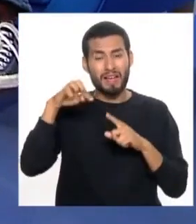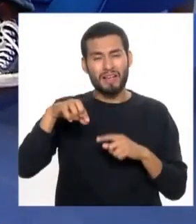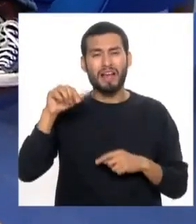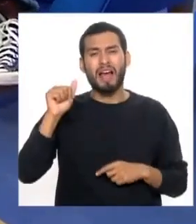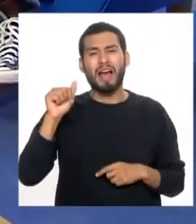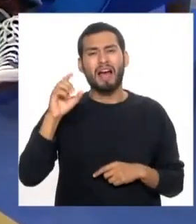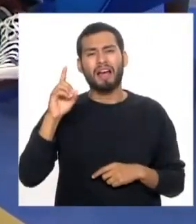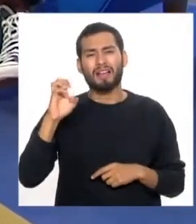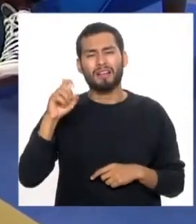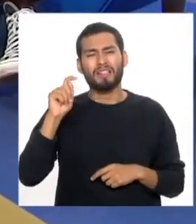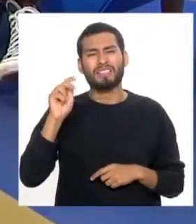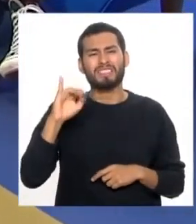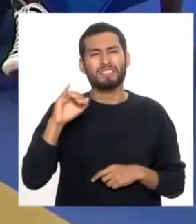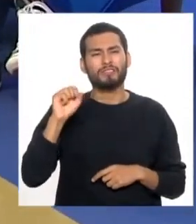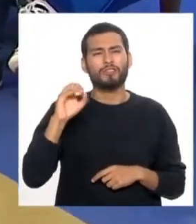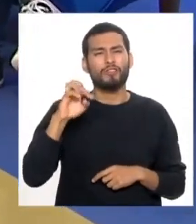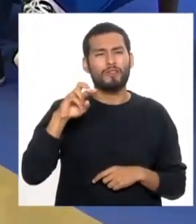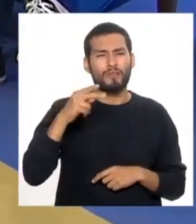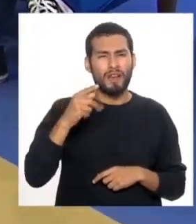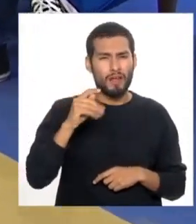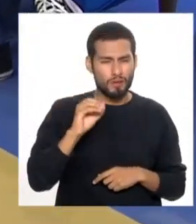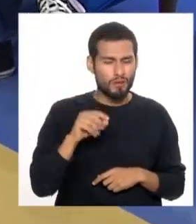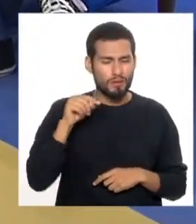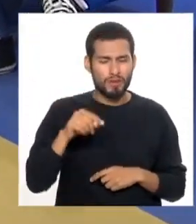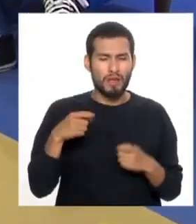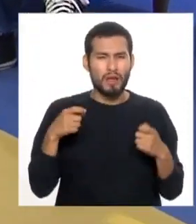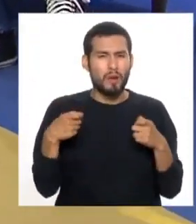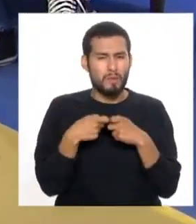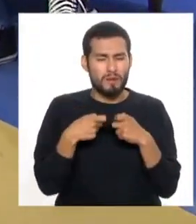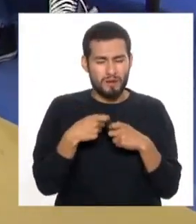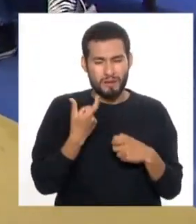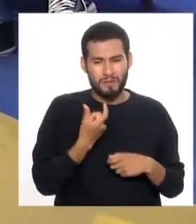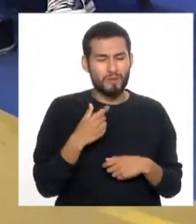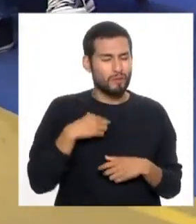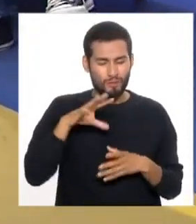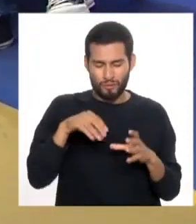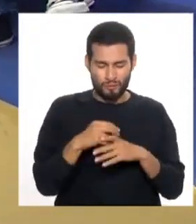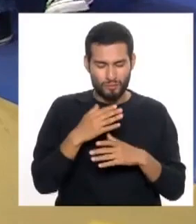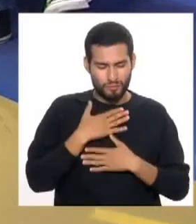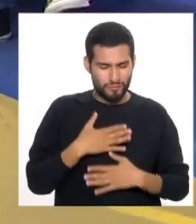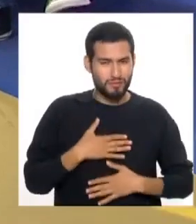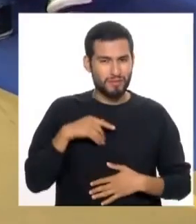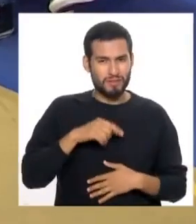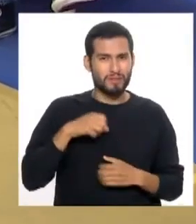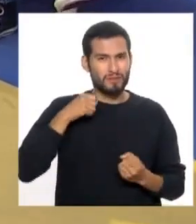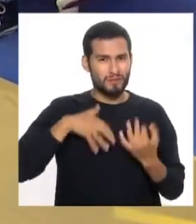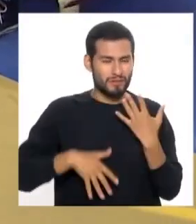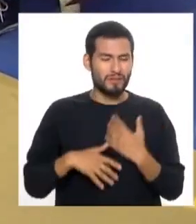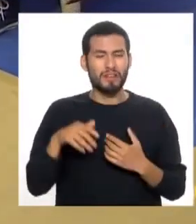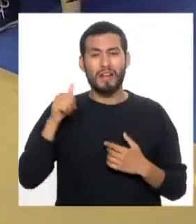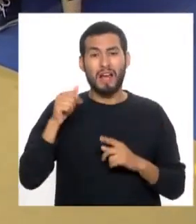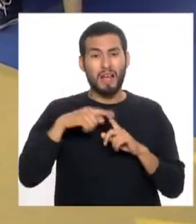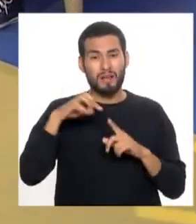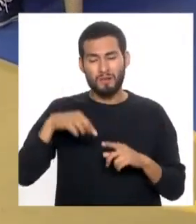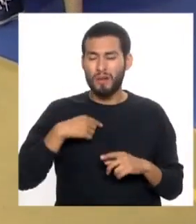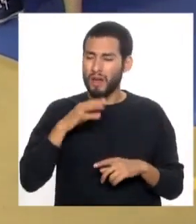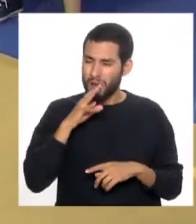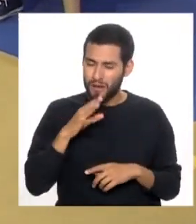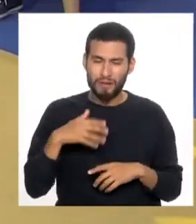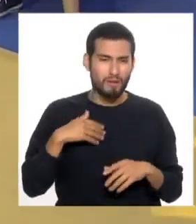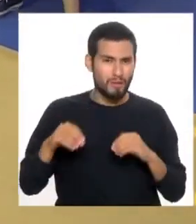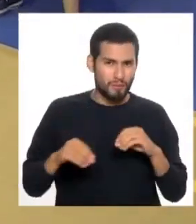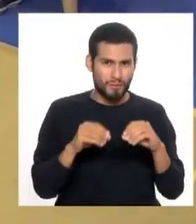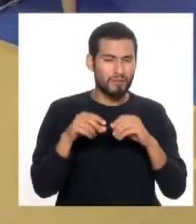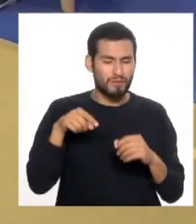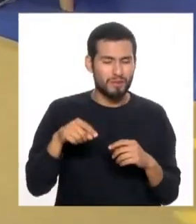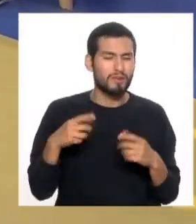adenosín trifosfato, es la pila biológica que todo ser humano tiene en su organismo, en nuestro cuerpo. Gracias al ATP estamos hablando, estamos moviéndonos